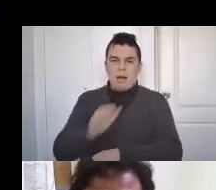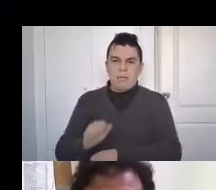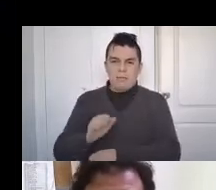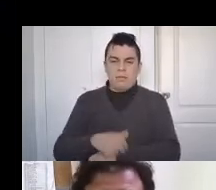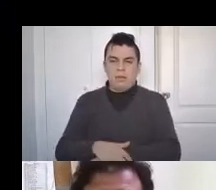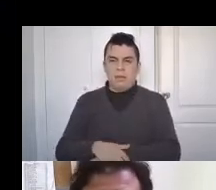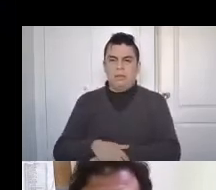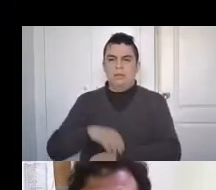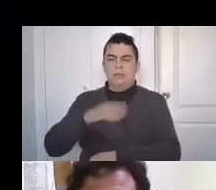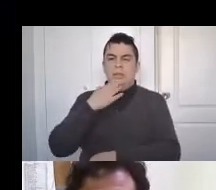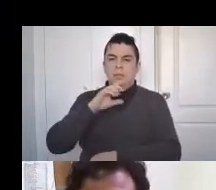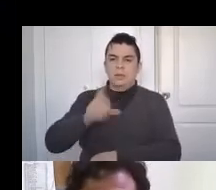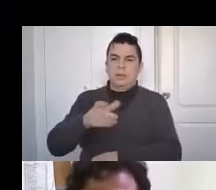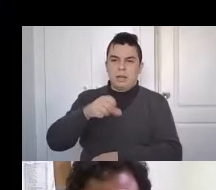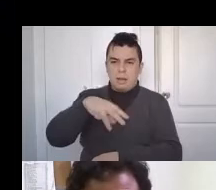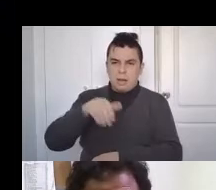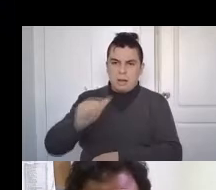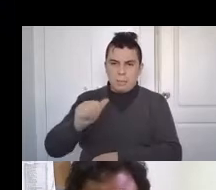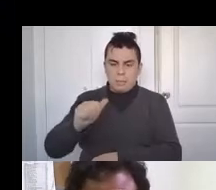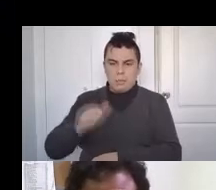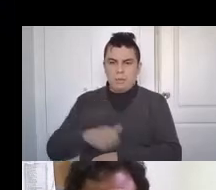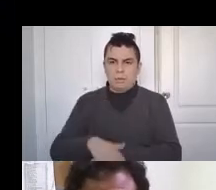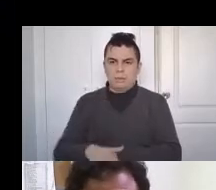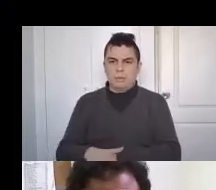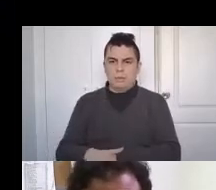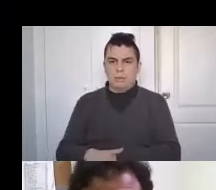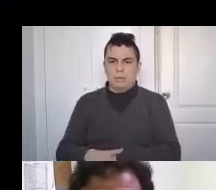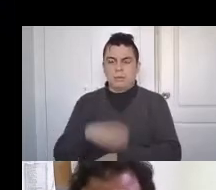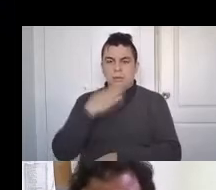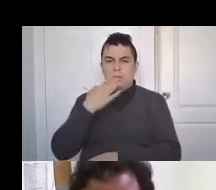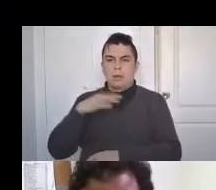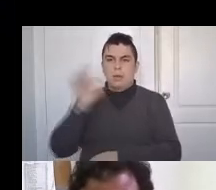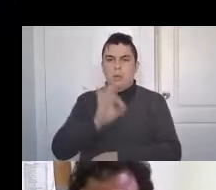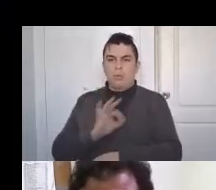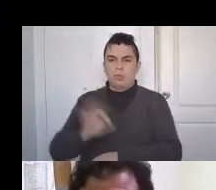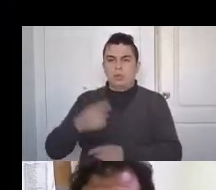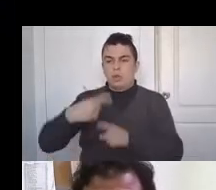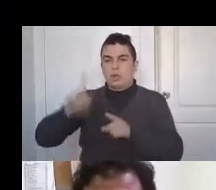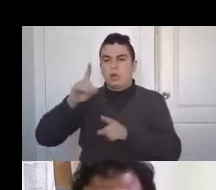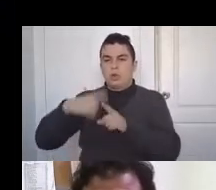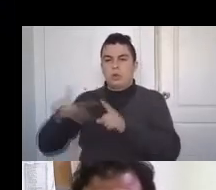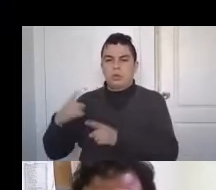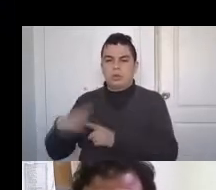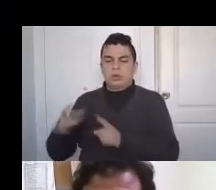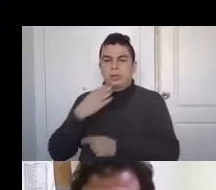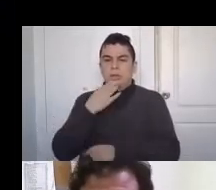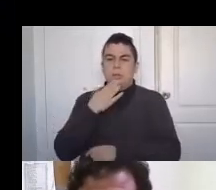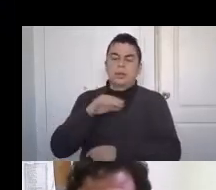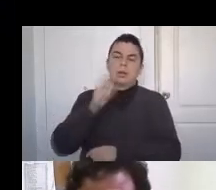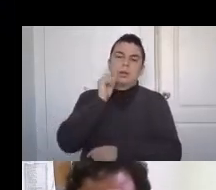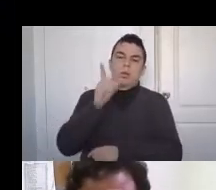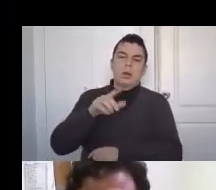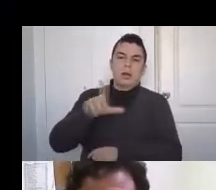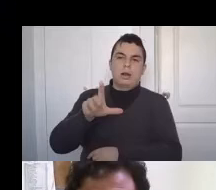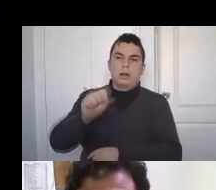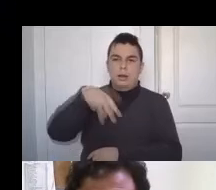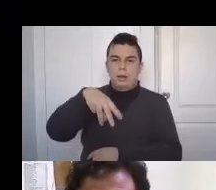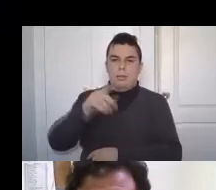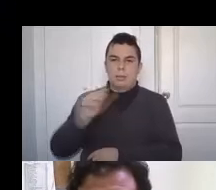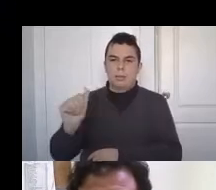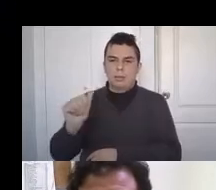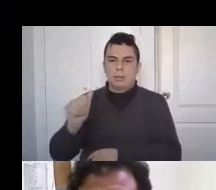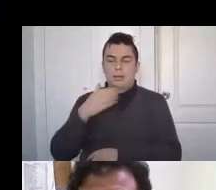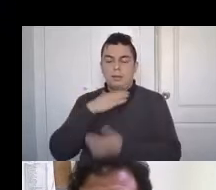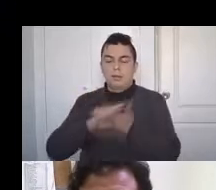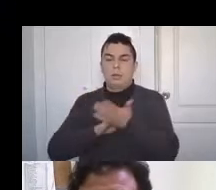alfa, gamma, hay un gran porcentaje de otras que no estaban catalogadas, y lambda, que ustedes pueden ver que lambda, tanto en